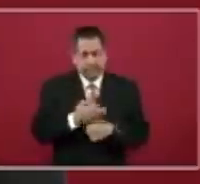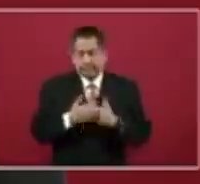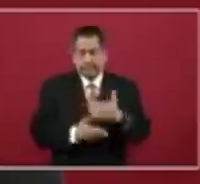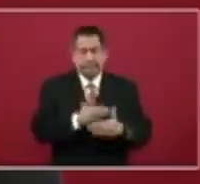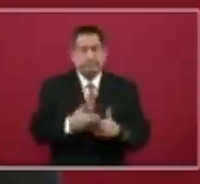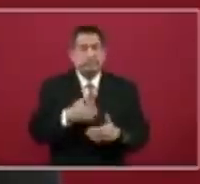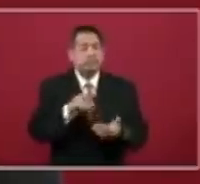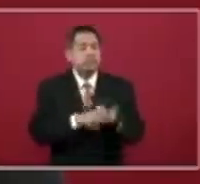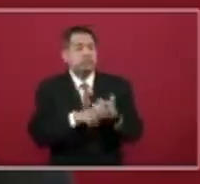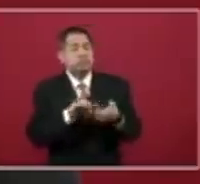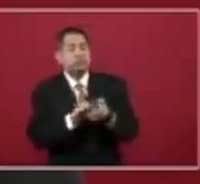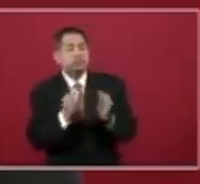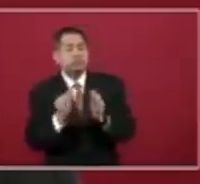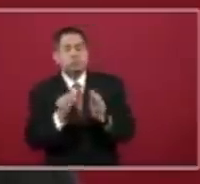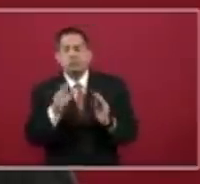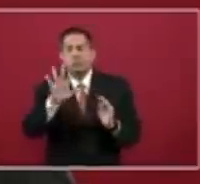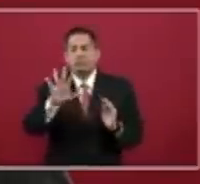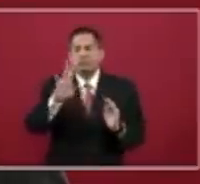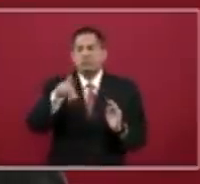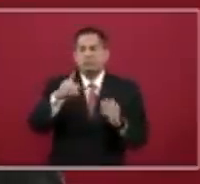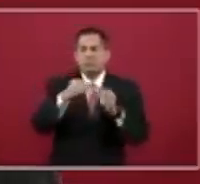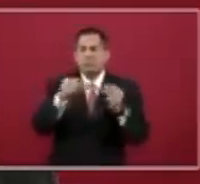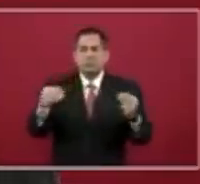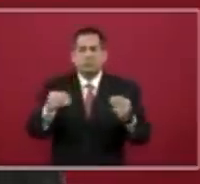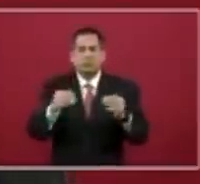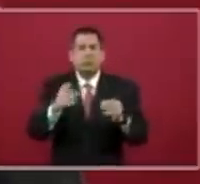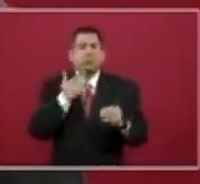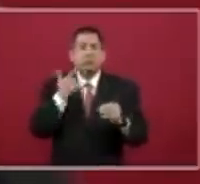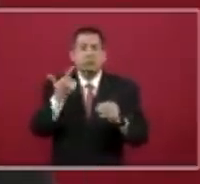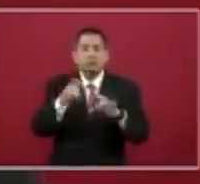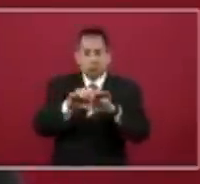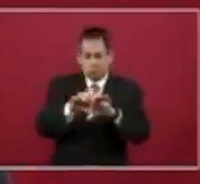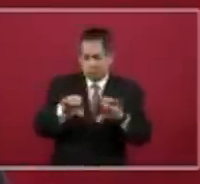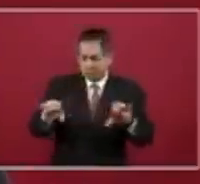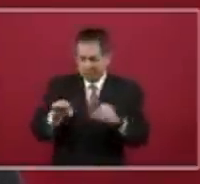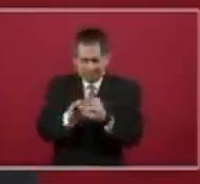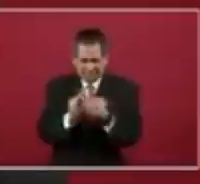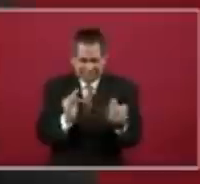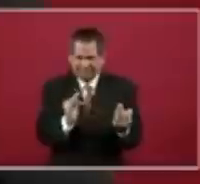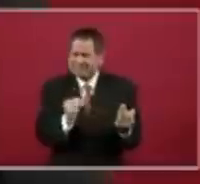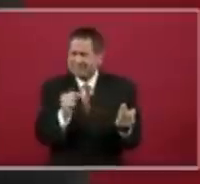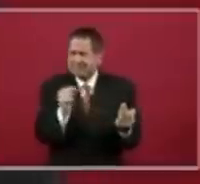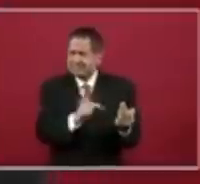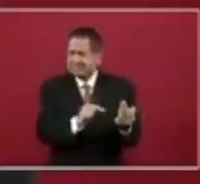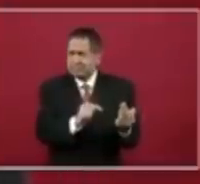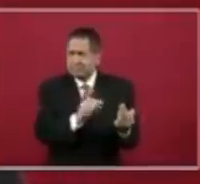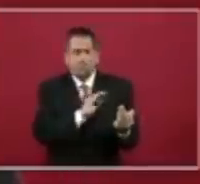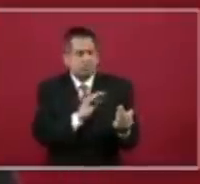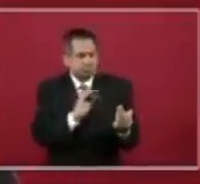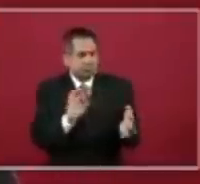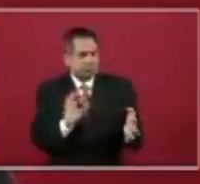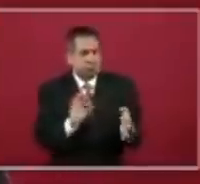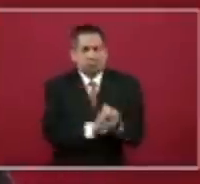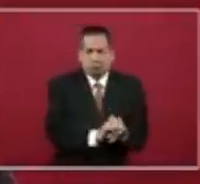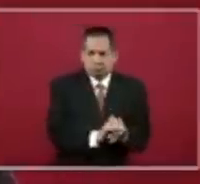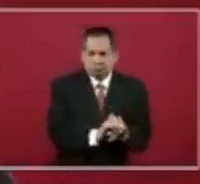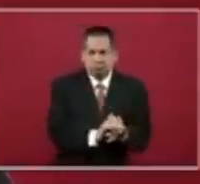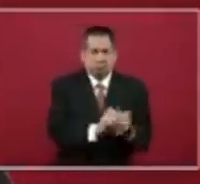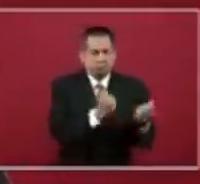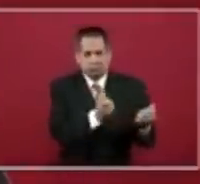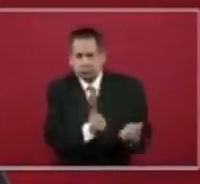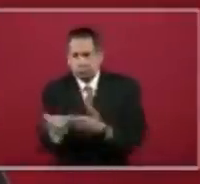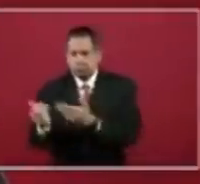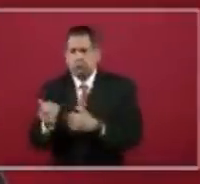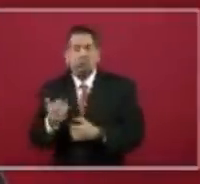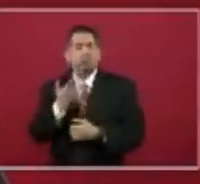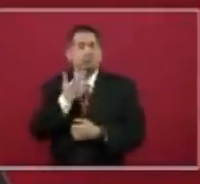está situado a 5 kilómetros de los gasoductos, y entonces vamos a poder incorporar en corto plazo gas,